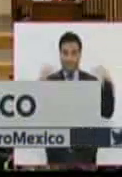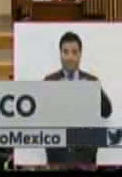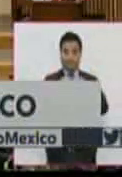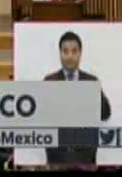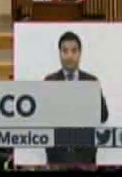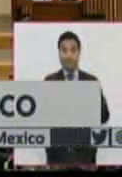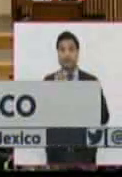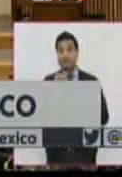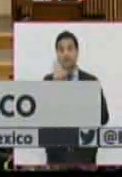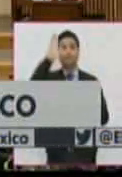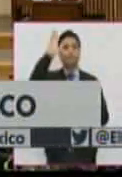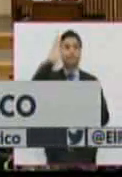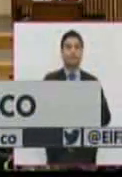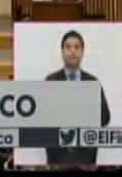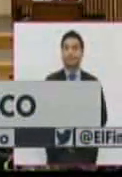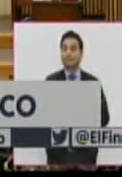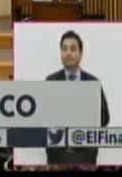haber